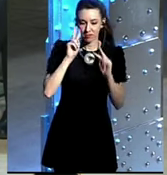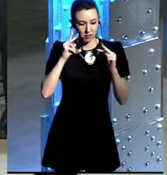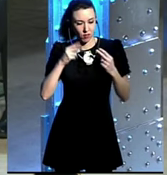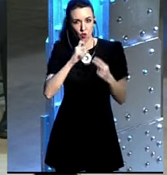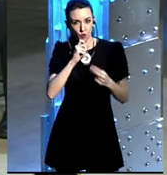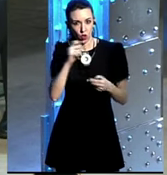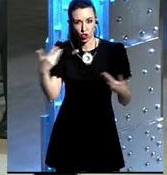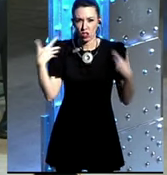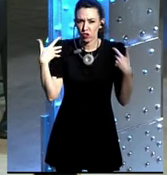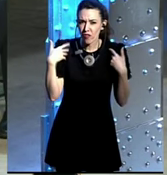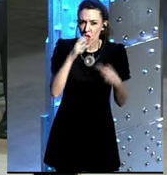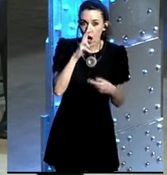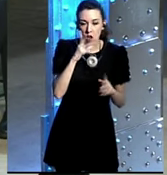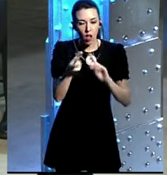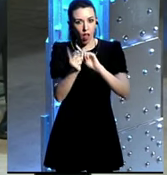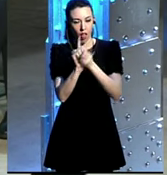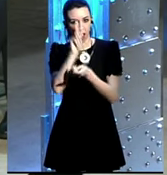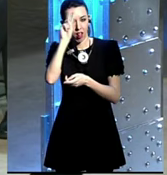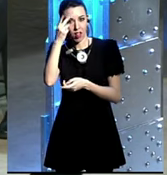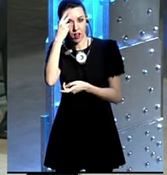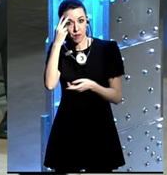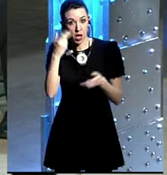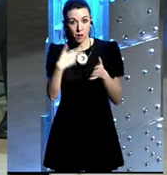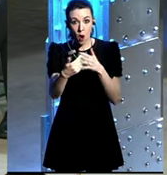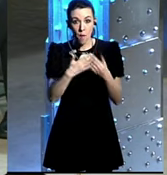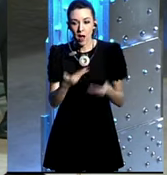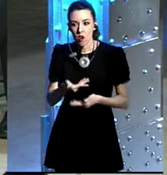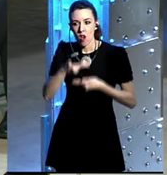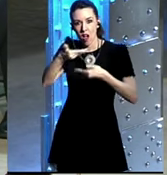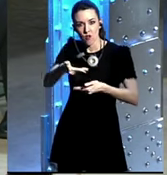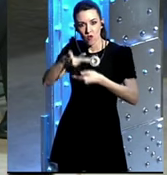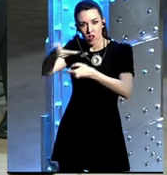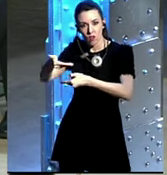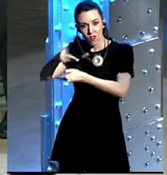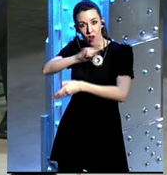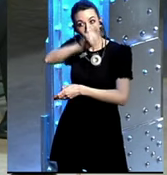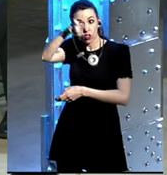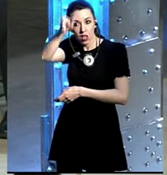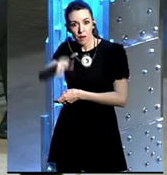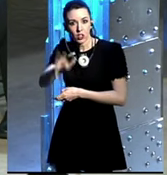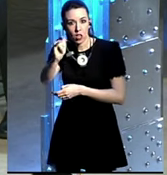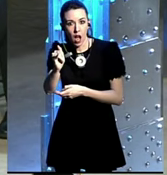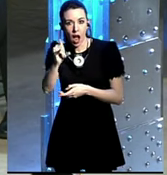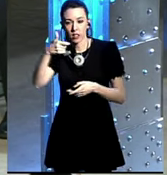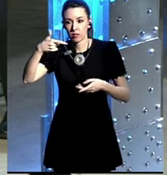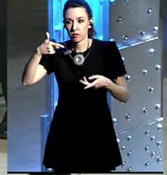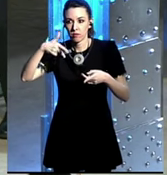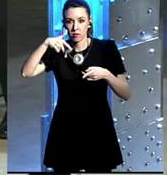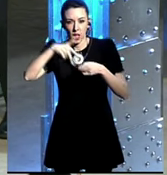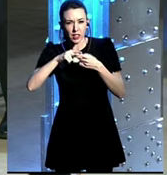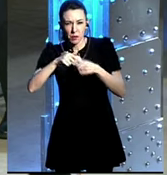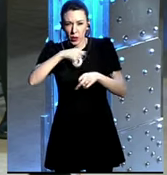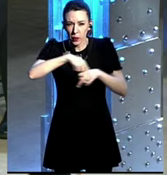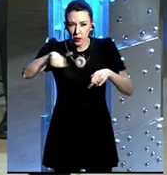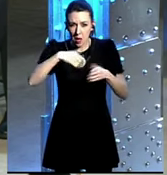lo que habían sufrido durante tantos años, y se extendían las manos las unas a las otras. A otra persona que tenía un instrumento muy